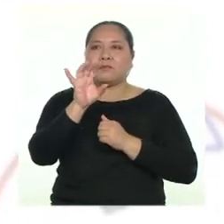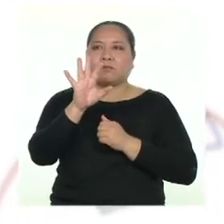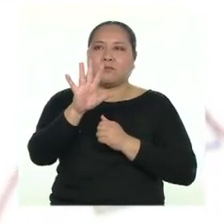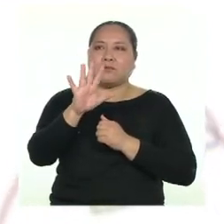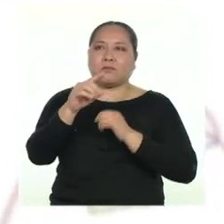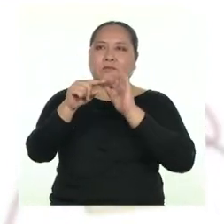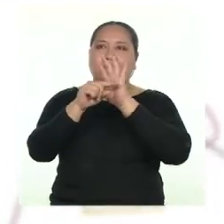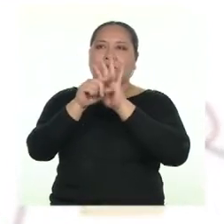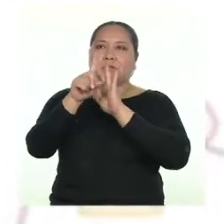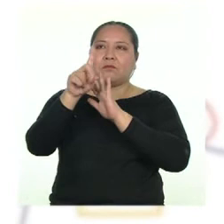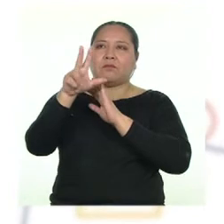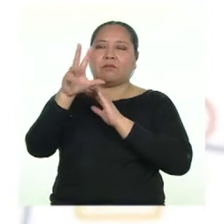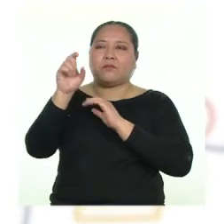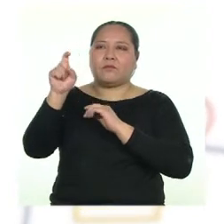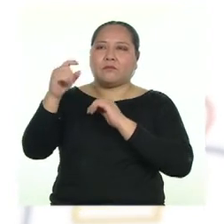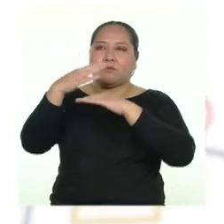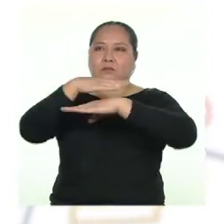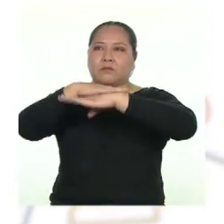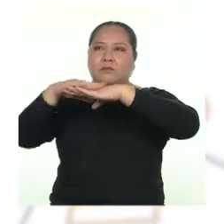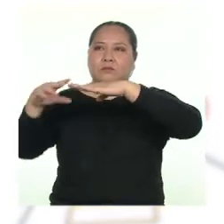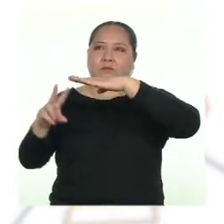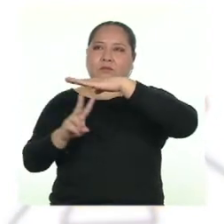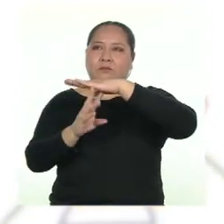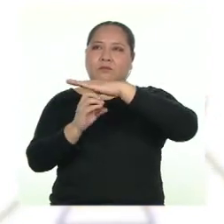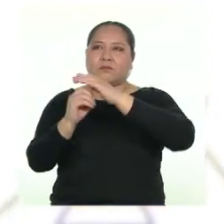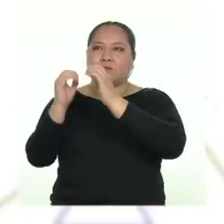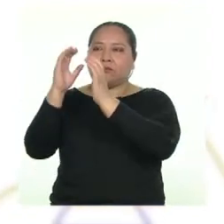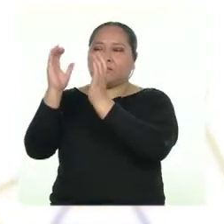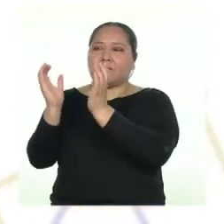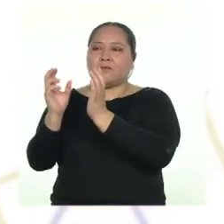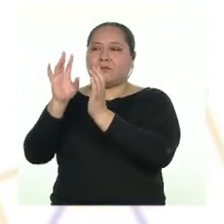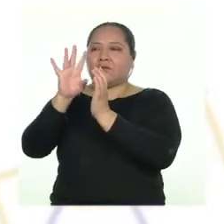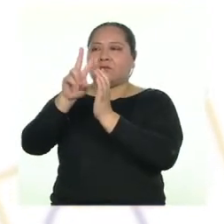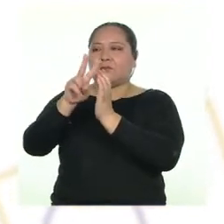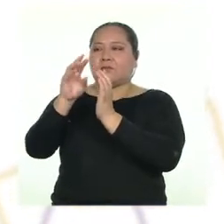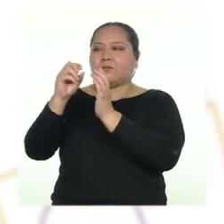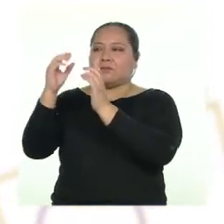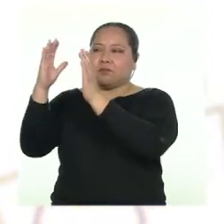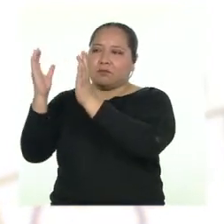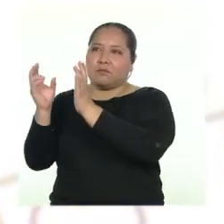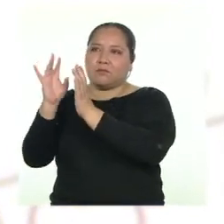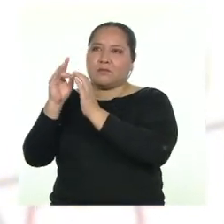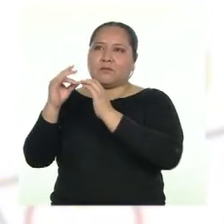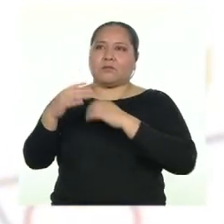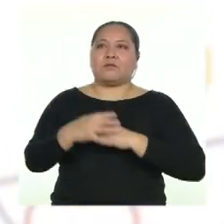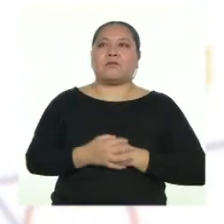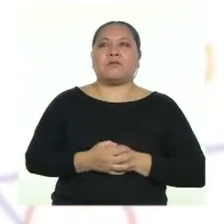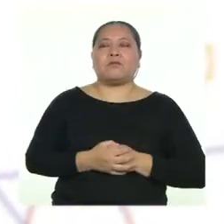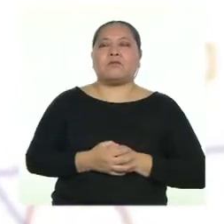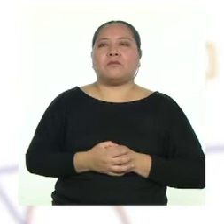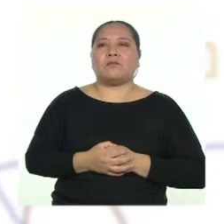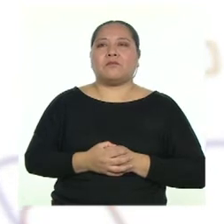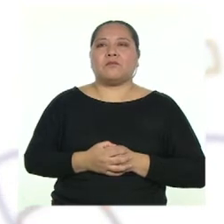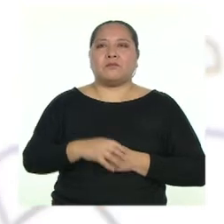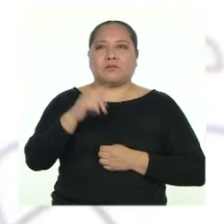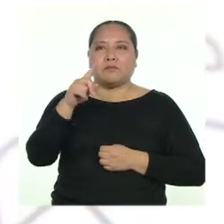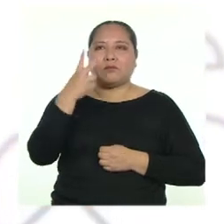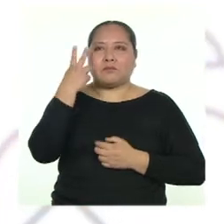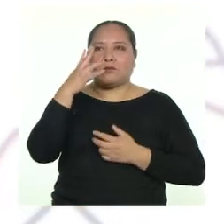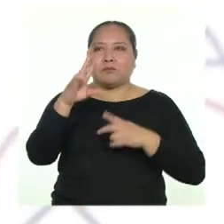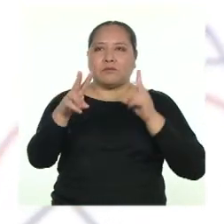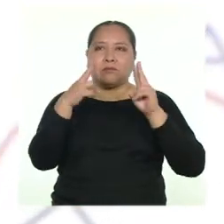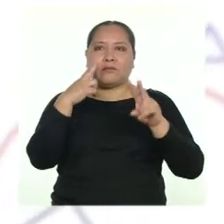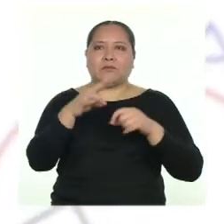385 menos 130x por 20 por 7 sobre 20. Aquí podemos